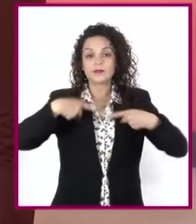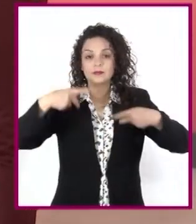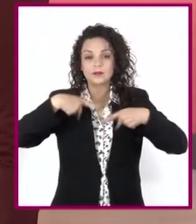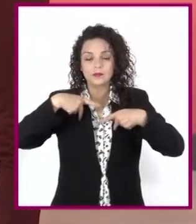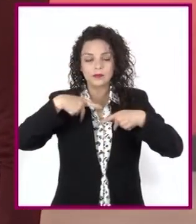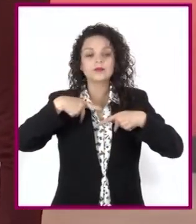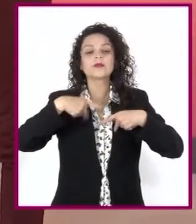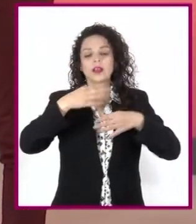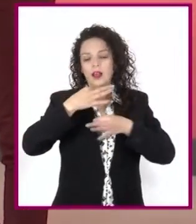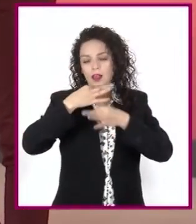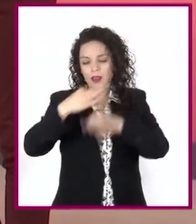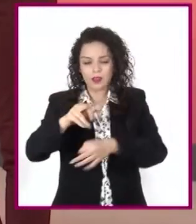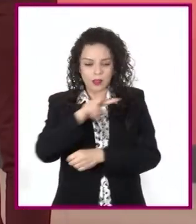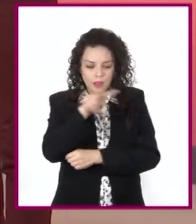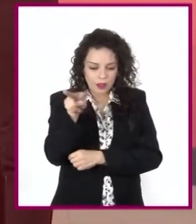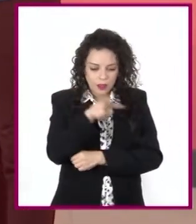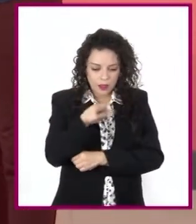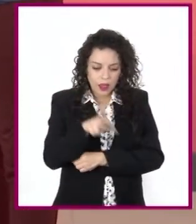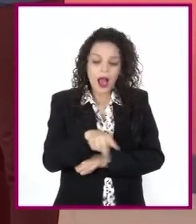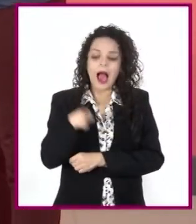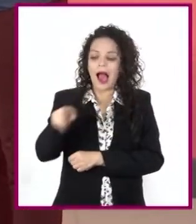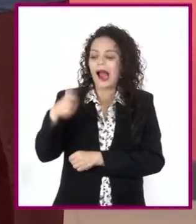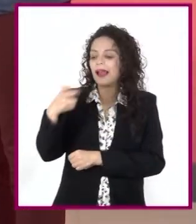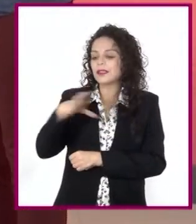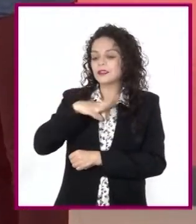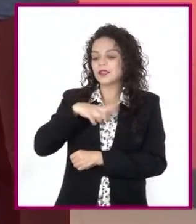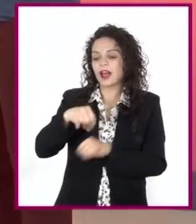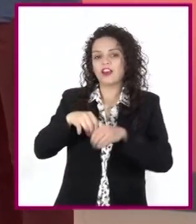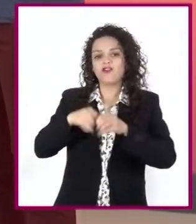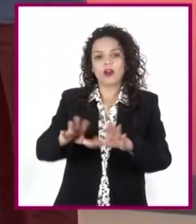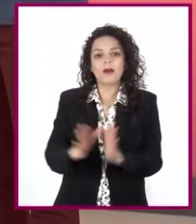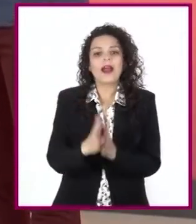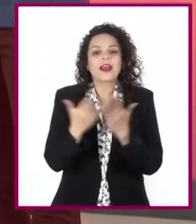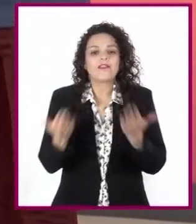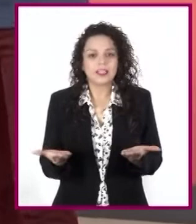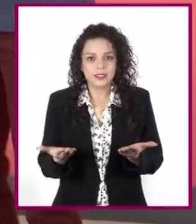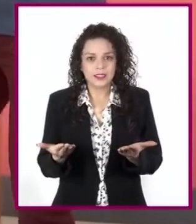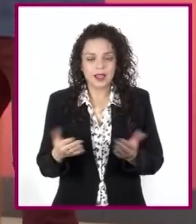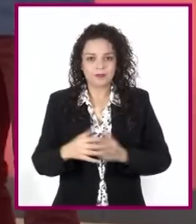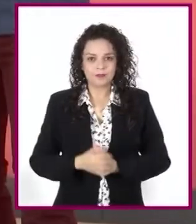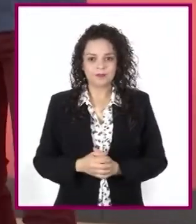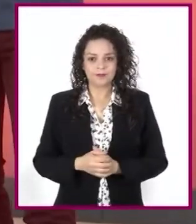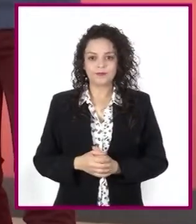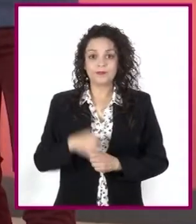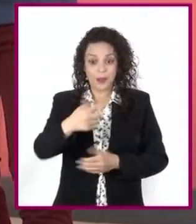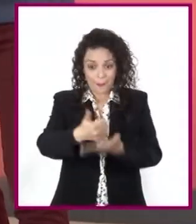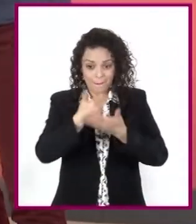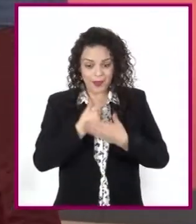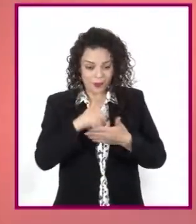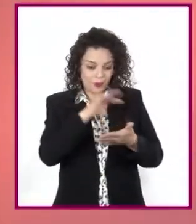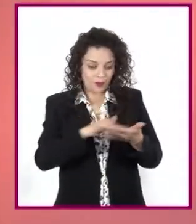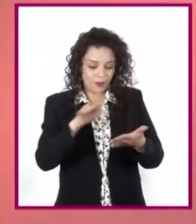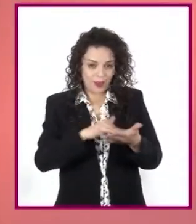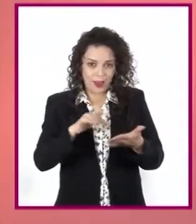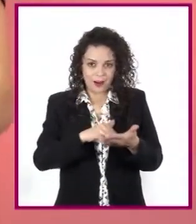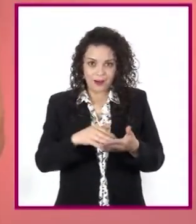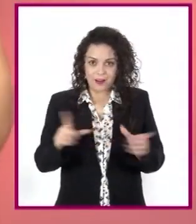la información que contiene. Enrique, ¿me ayudas a leer el resumen, por favor? Claro que sí, maestra.